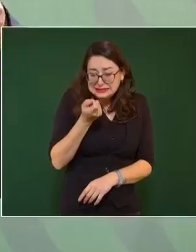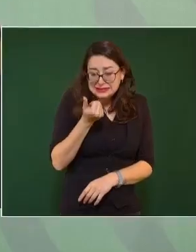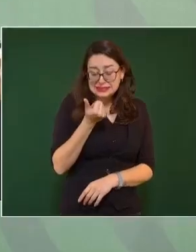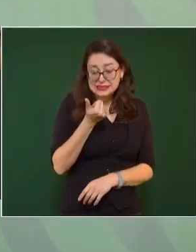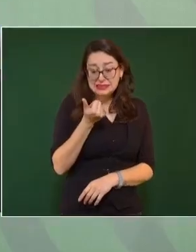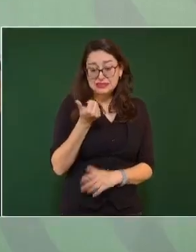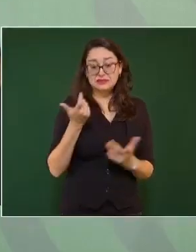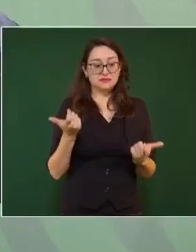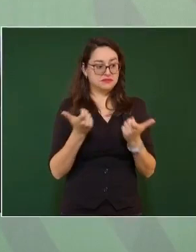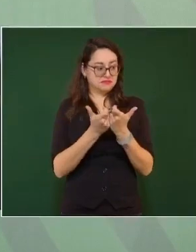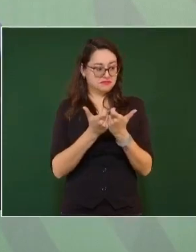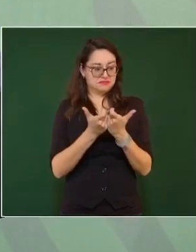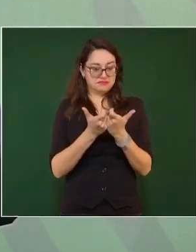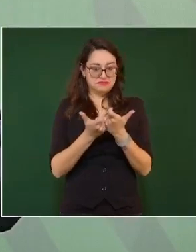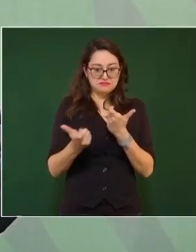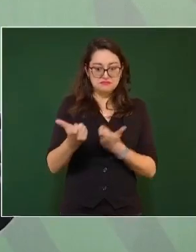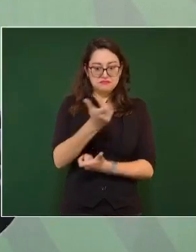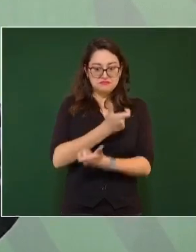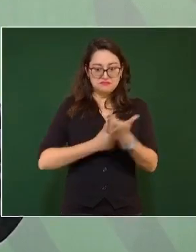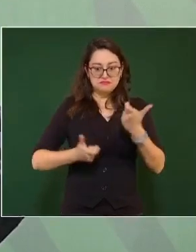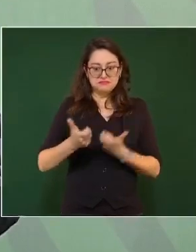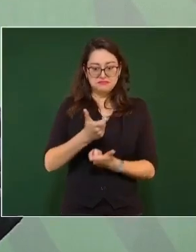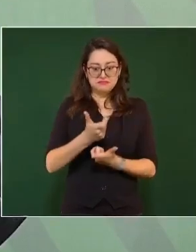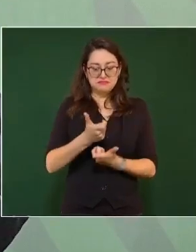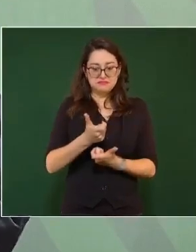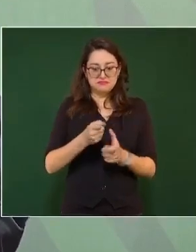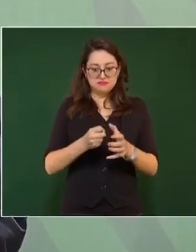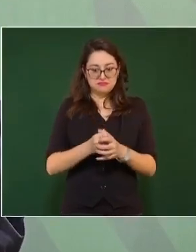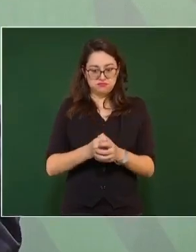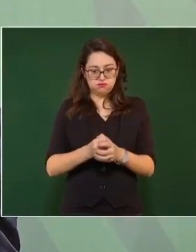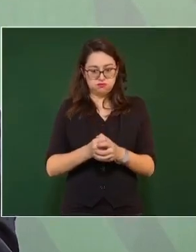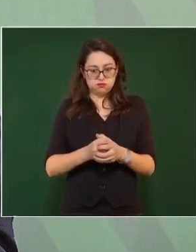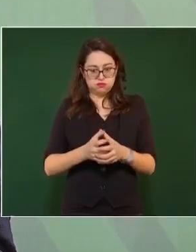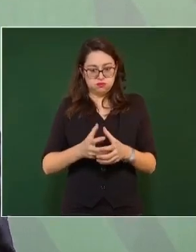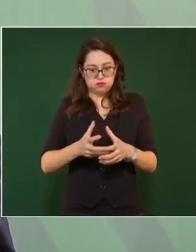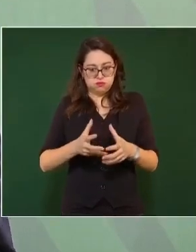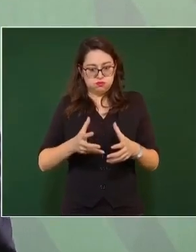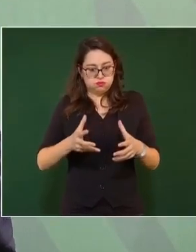potencial económico y un crecimiento